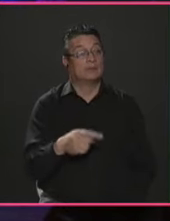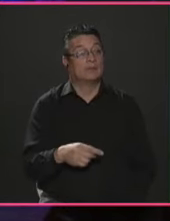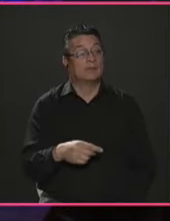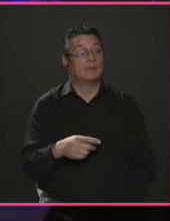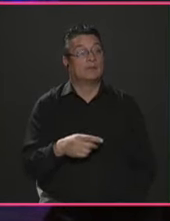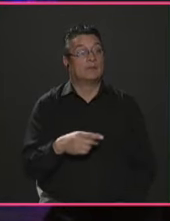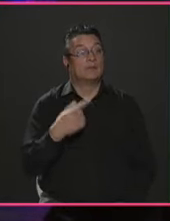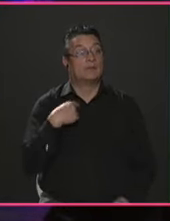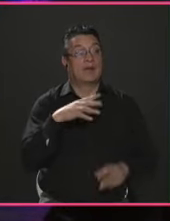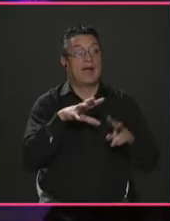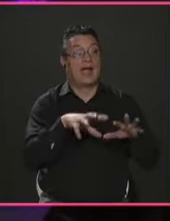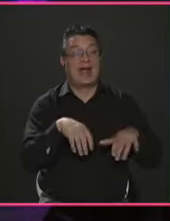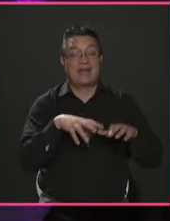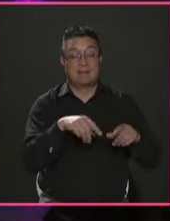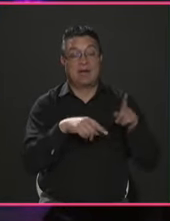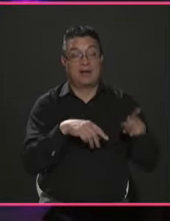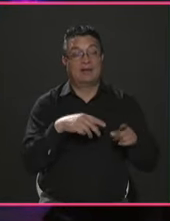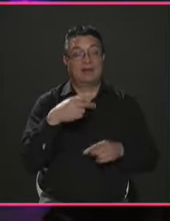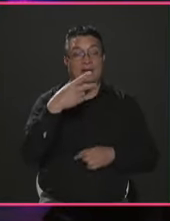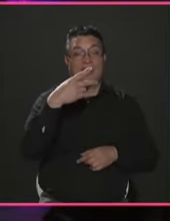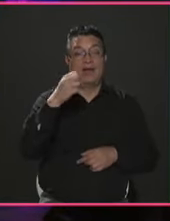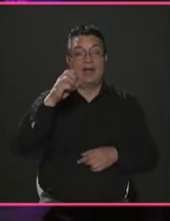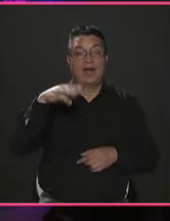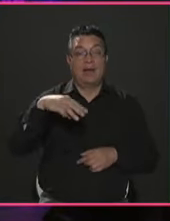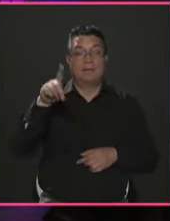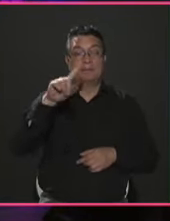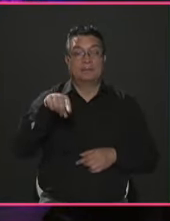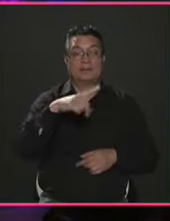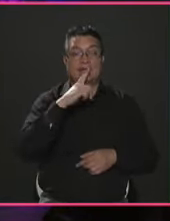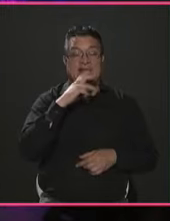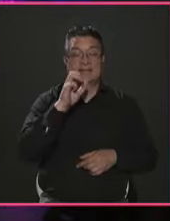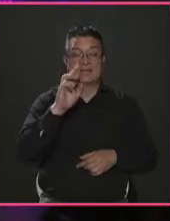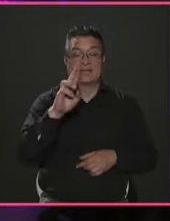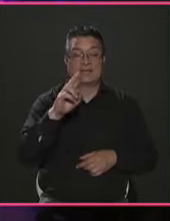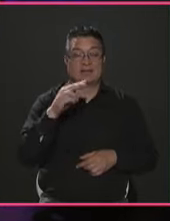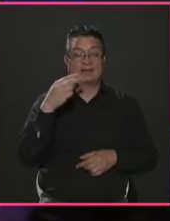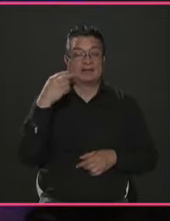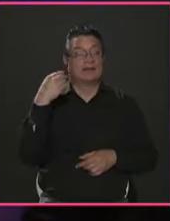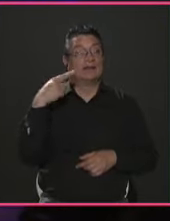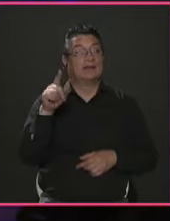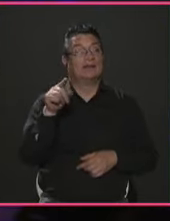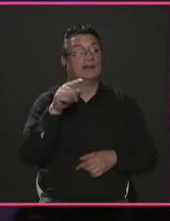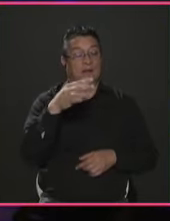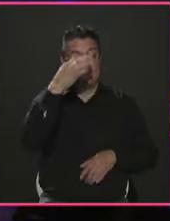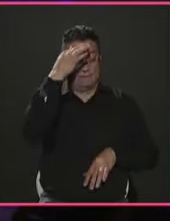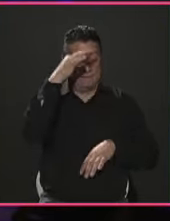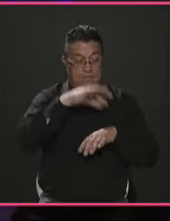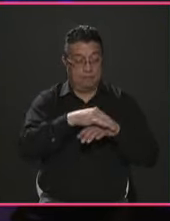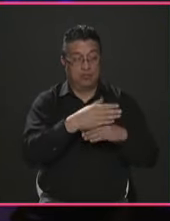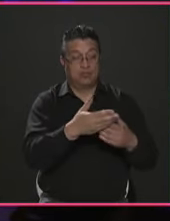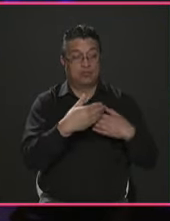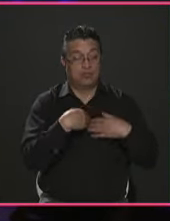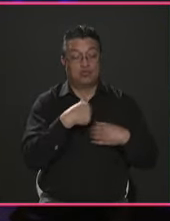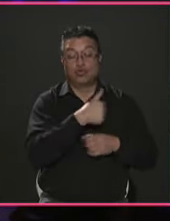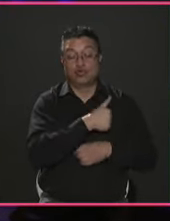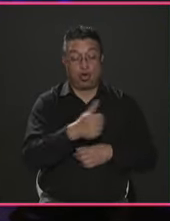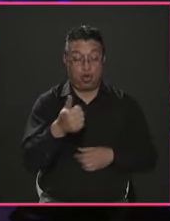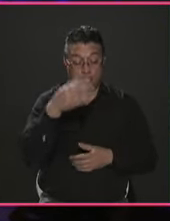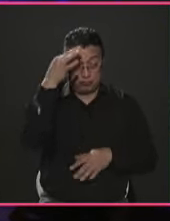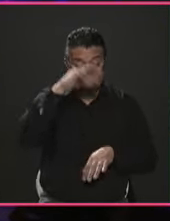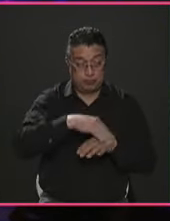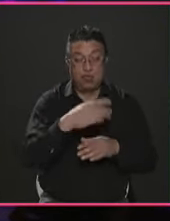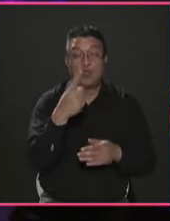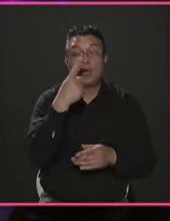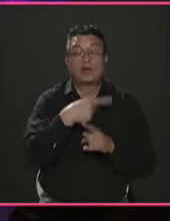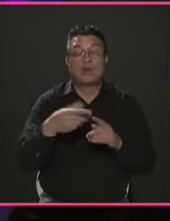con un modelo animal que es un hter siberiano e suele verse infectados por este virus y después todos se mueren después de una semana pero si es que les